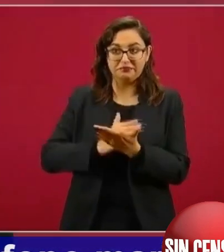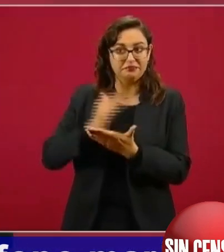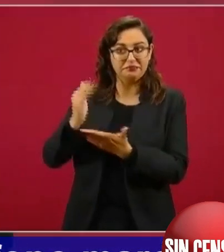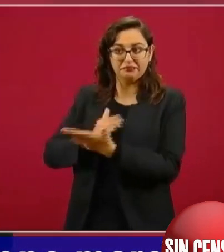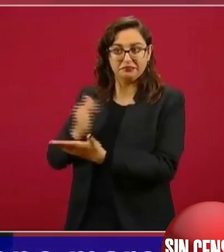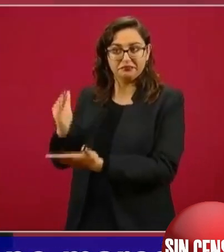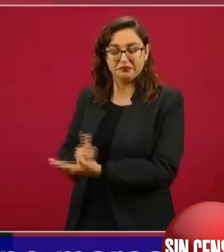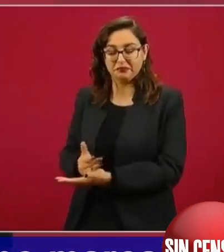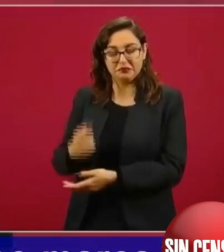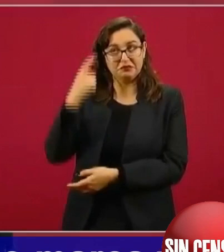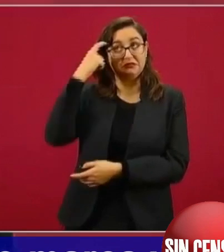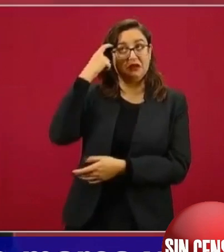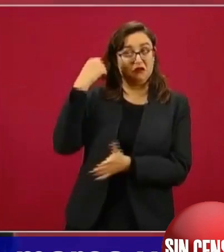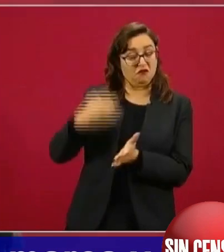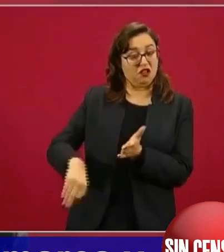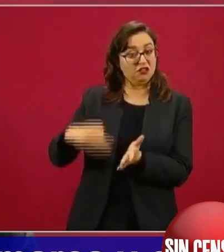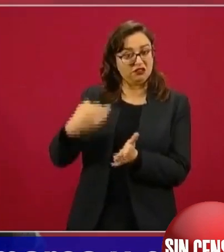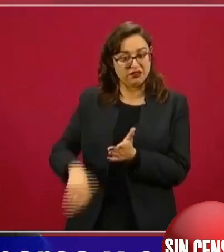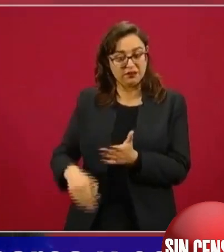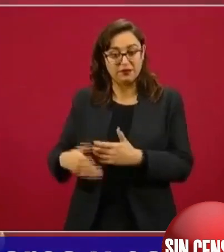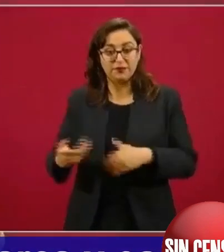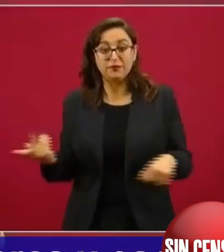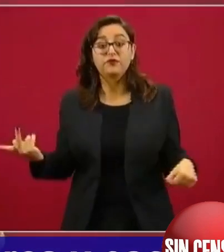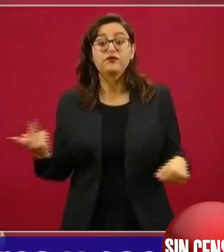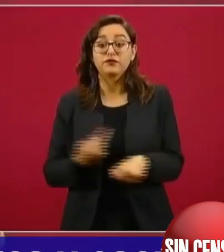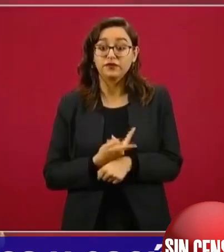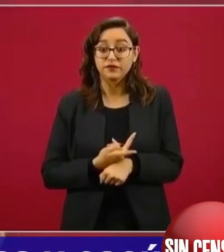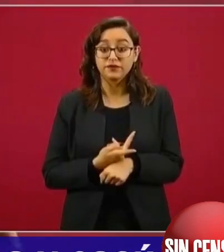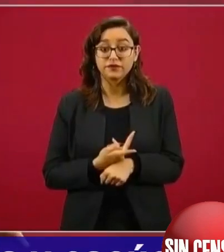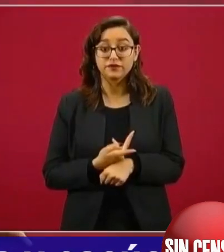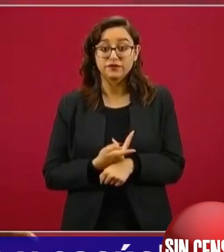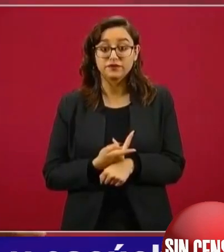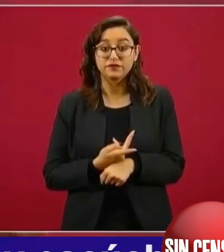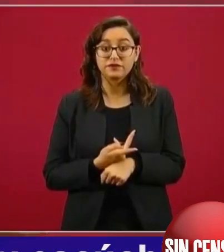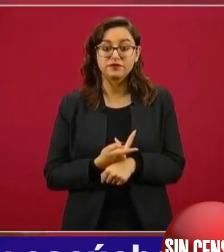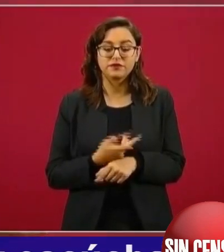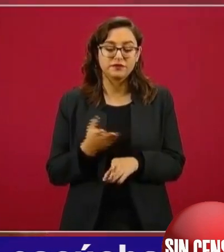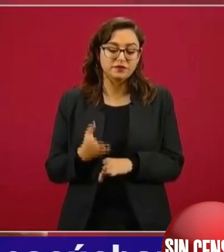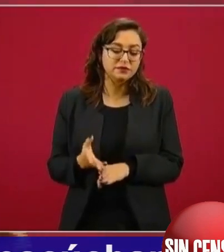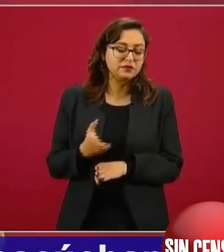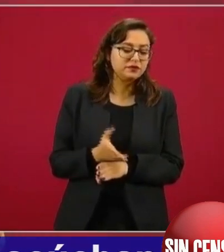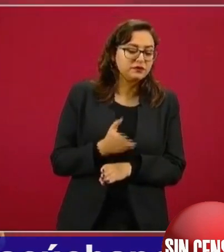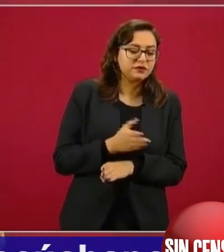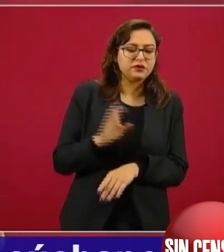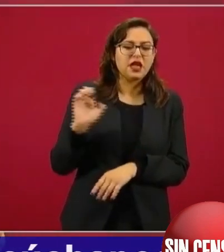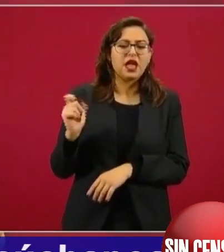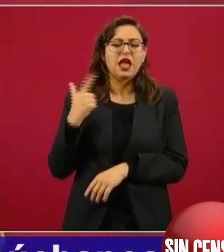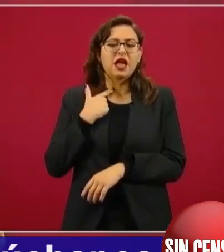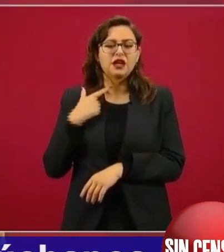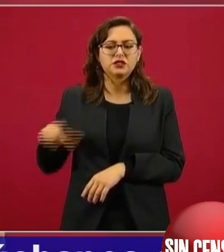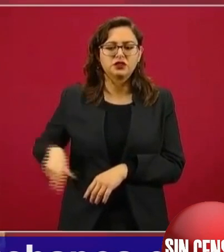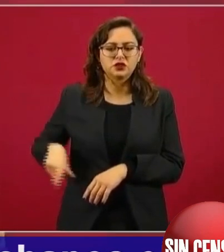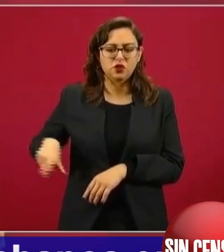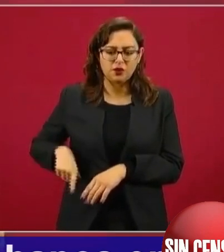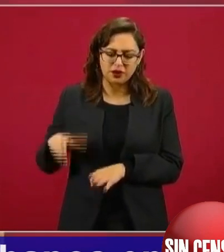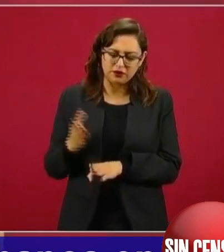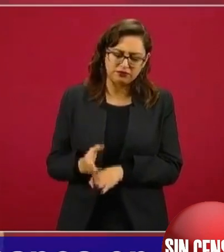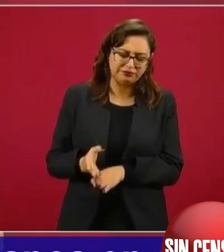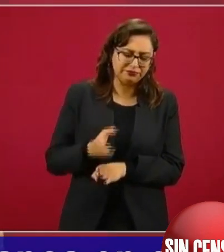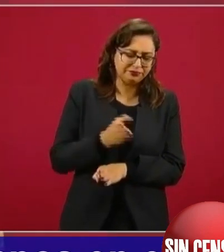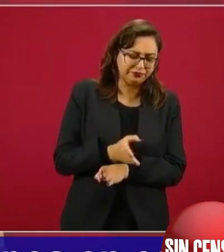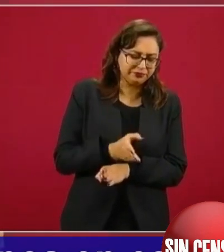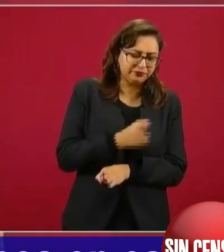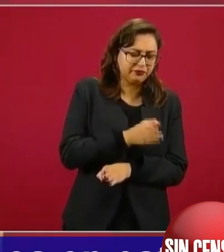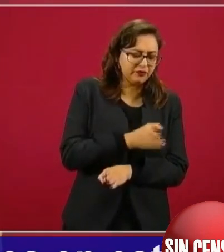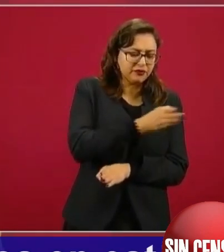con el juicio práctico. ¿Qué pasó en los sexenios anteriores en cuanto al precio